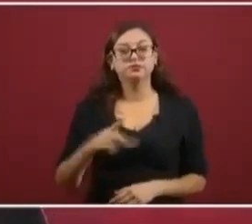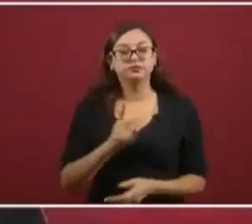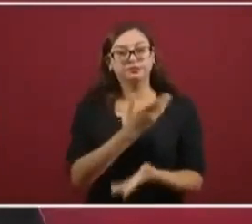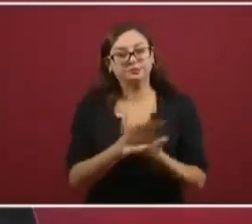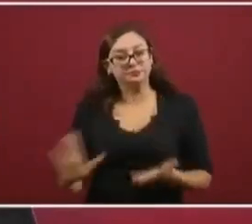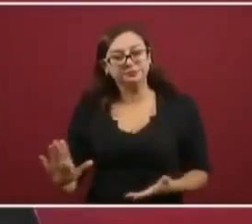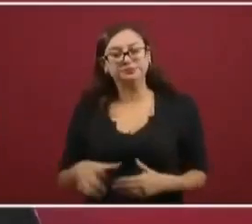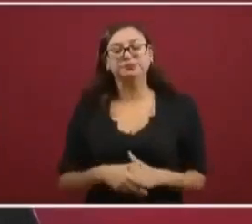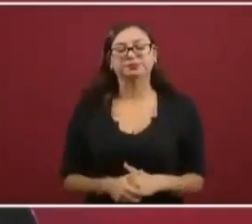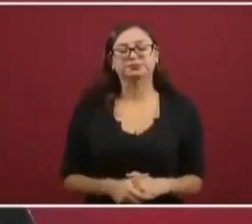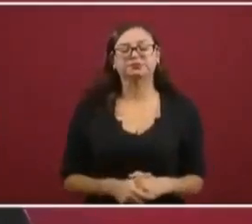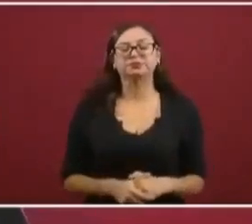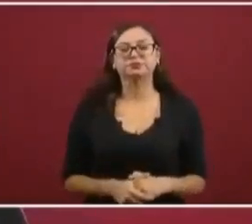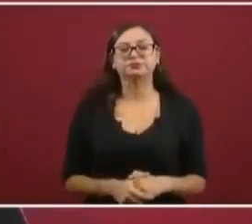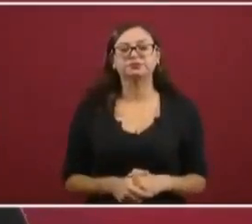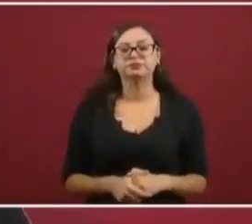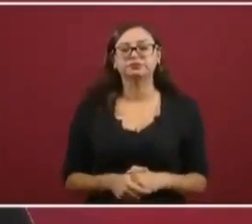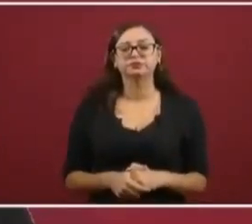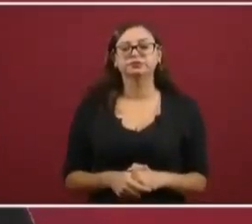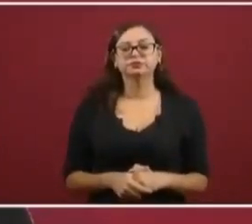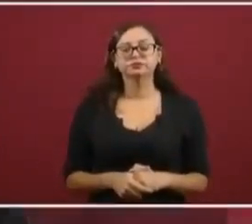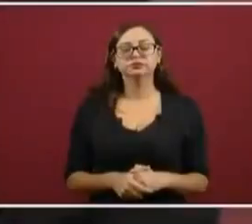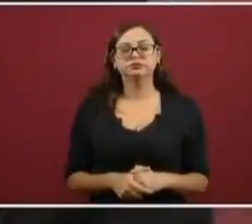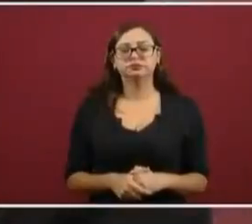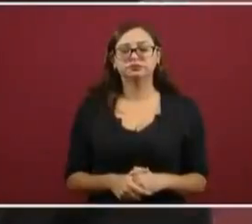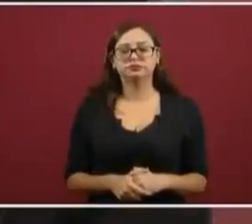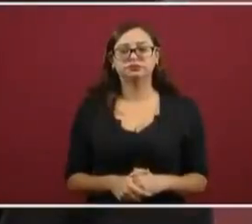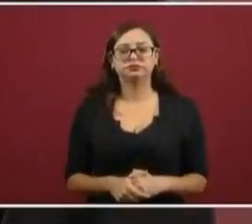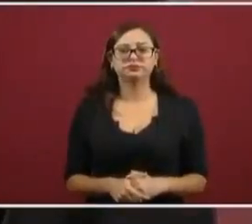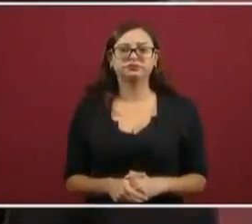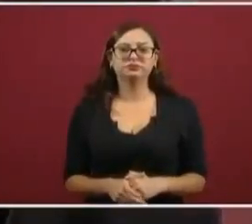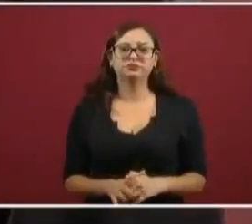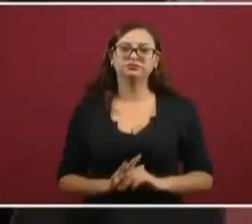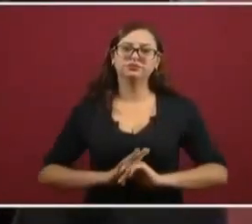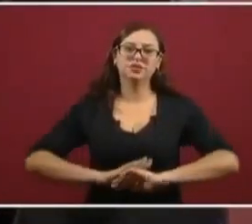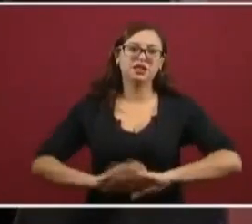Además ya están tan